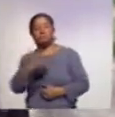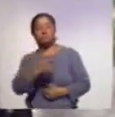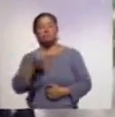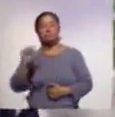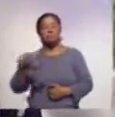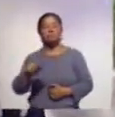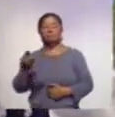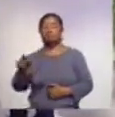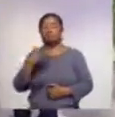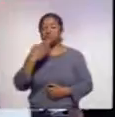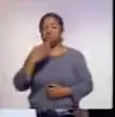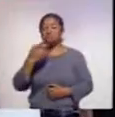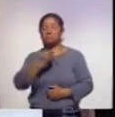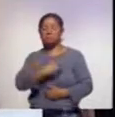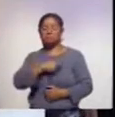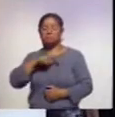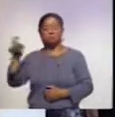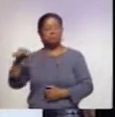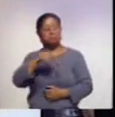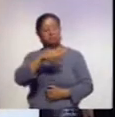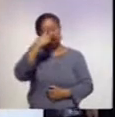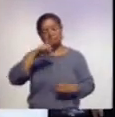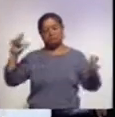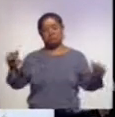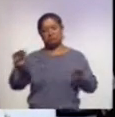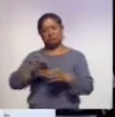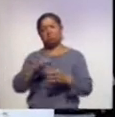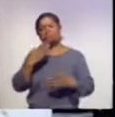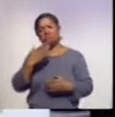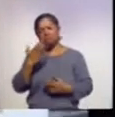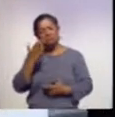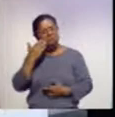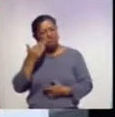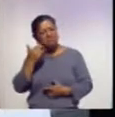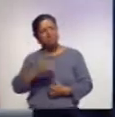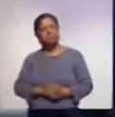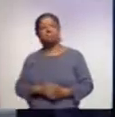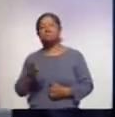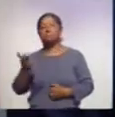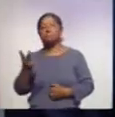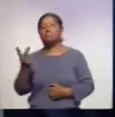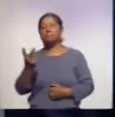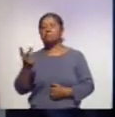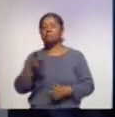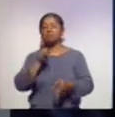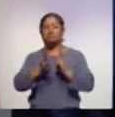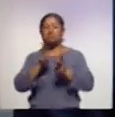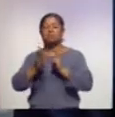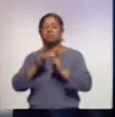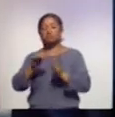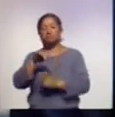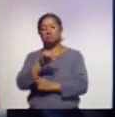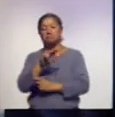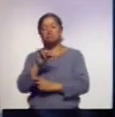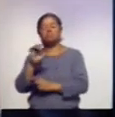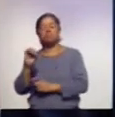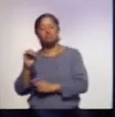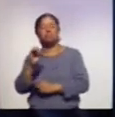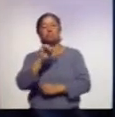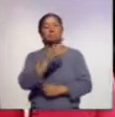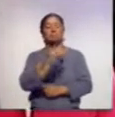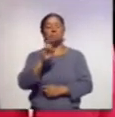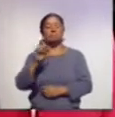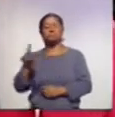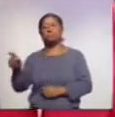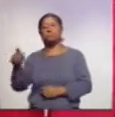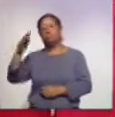país con el pueblo mexicano. Durante el evento, el gobernador Marco Mena conversó con Mario Carvajal Ramírez, comandante del Cuartel